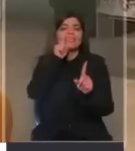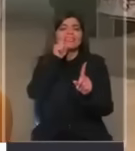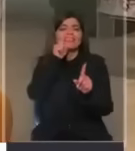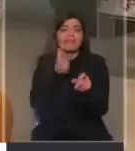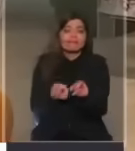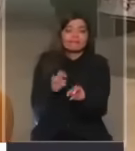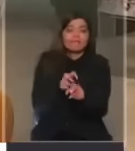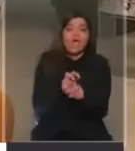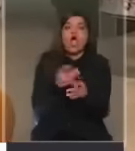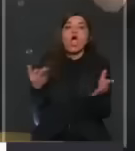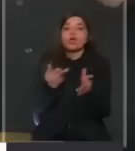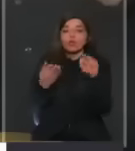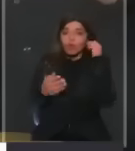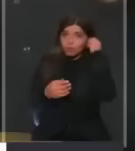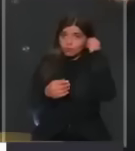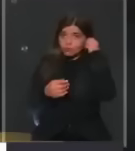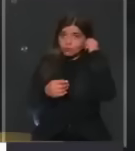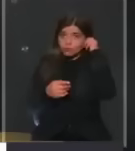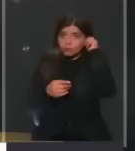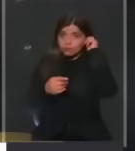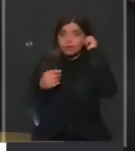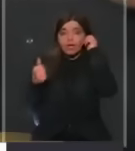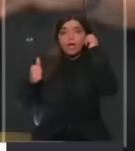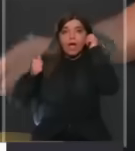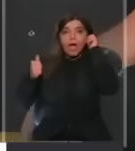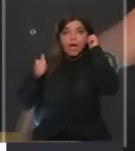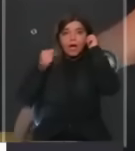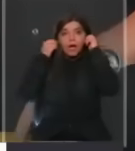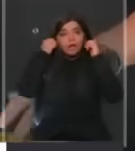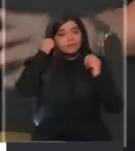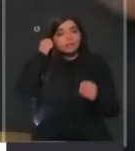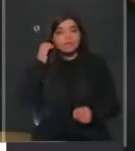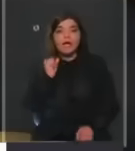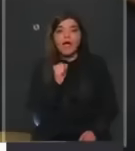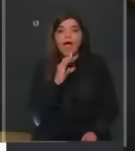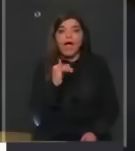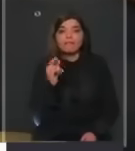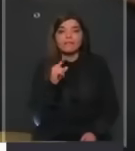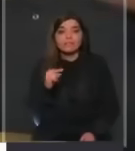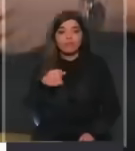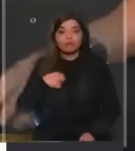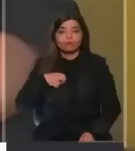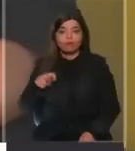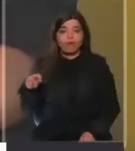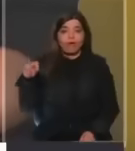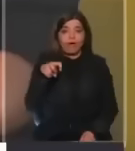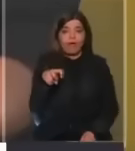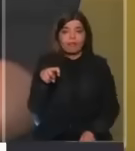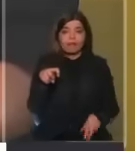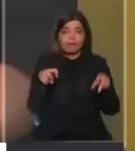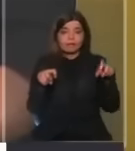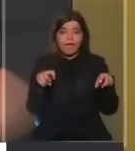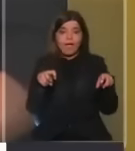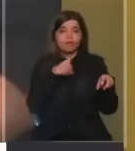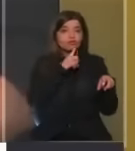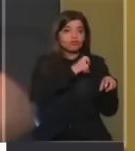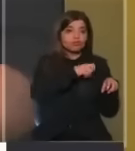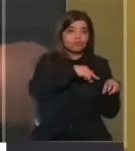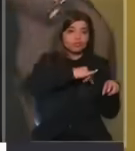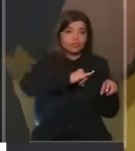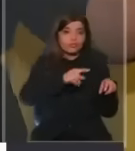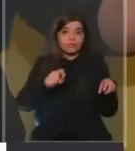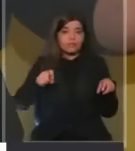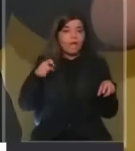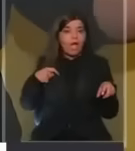en qué posiciones? Avis iba atrás, Avis iba atrás mío, yo iba adelante, copiloto. Avis iba atrás mío, el